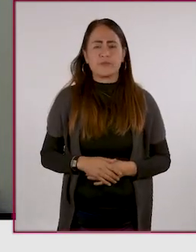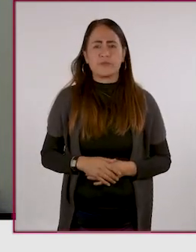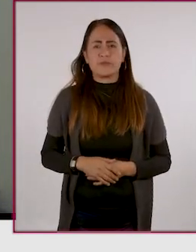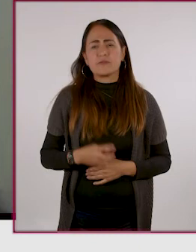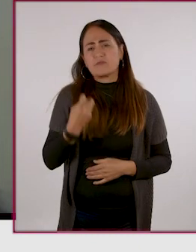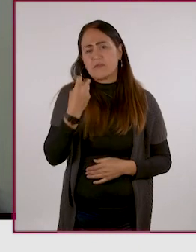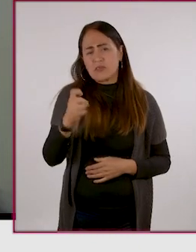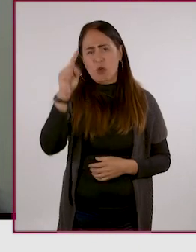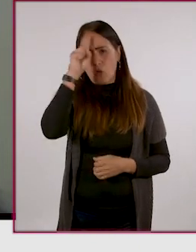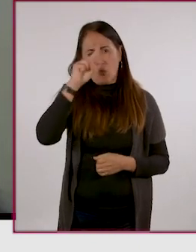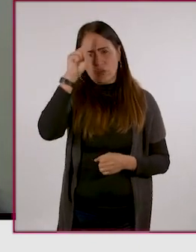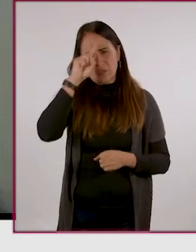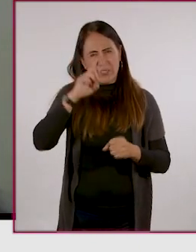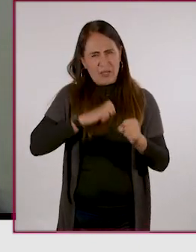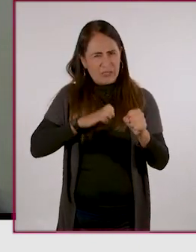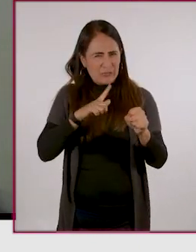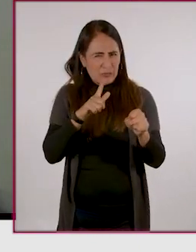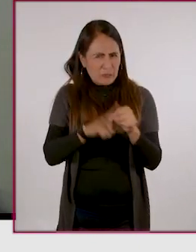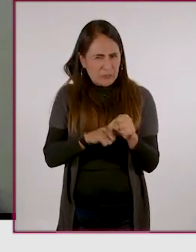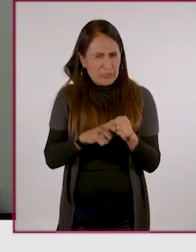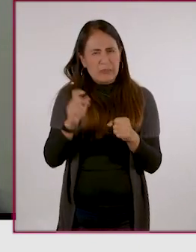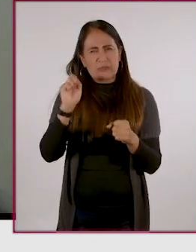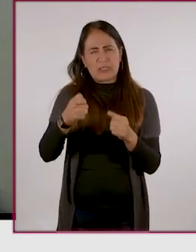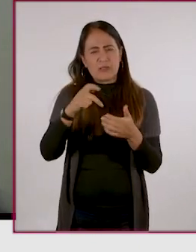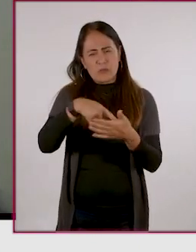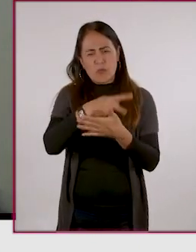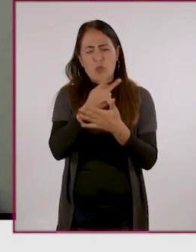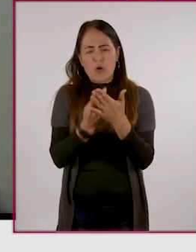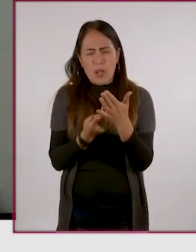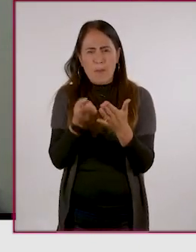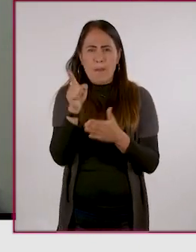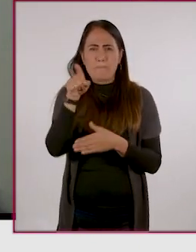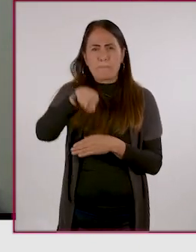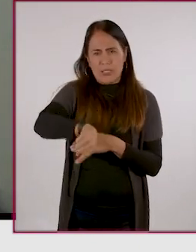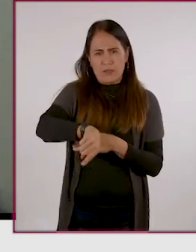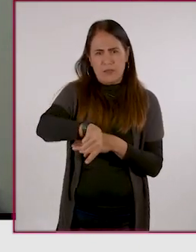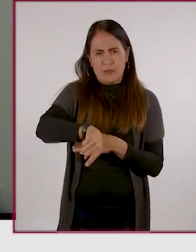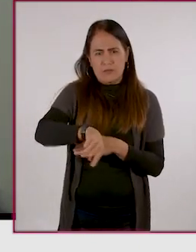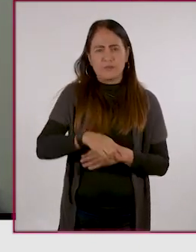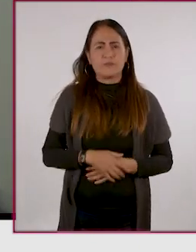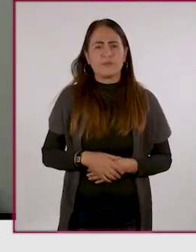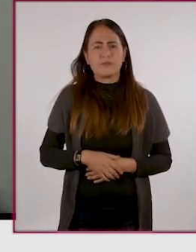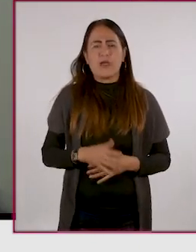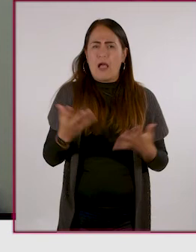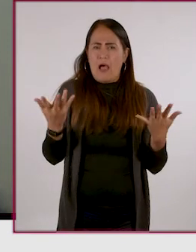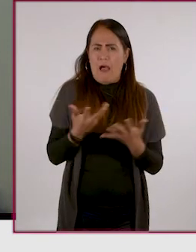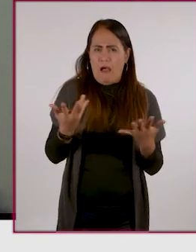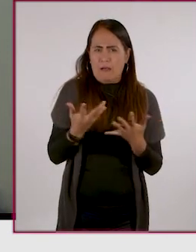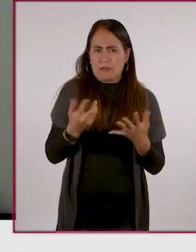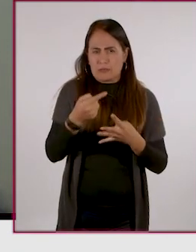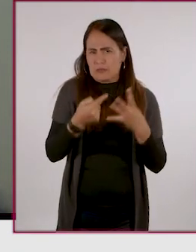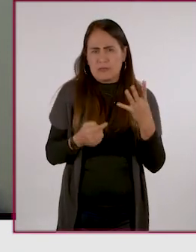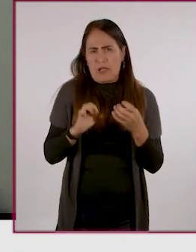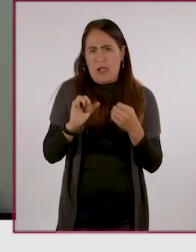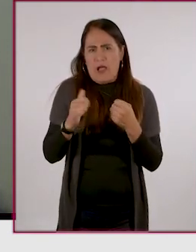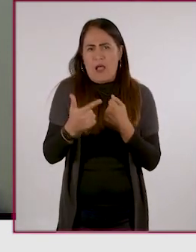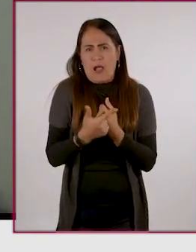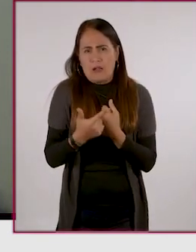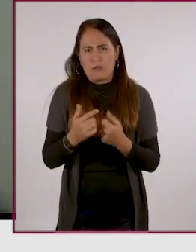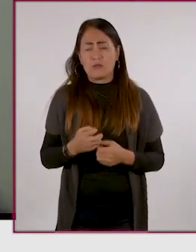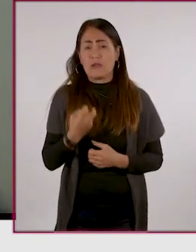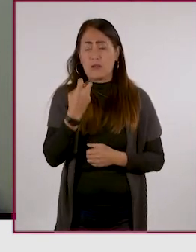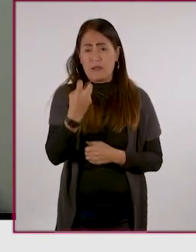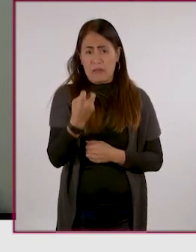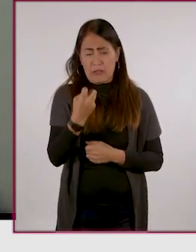finalmente un truco es un programita, es una sentencia donde nos permite realizar alguna tarea, ¿no? Y